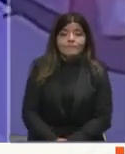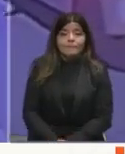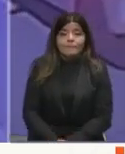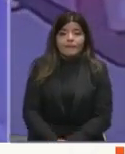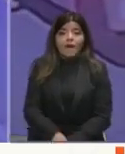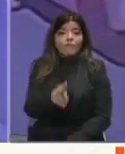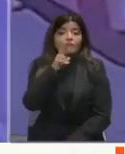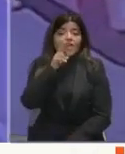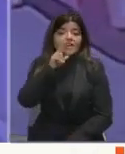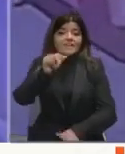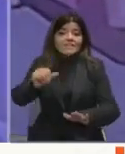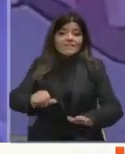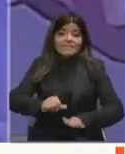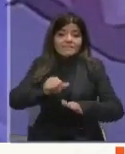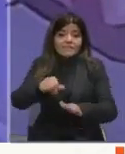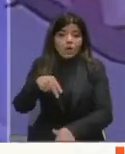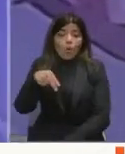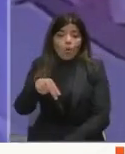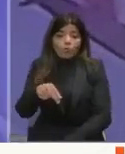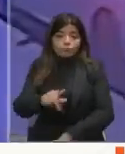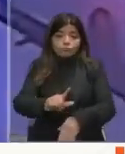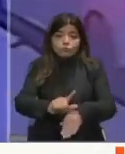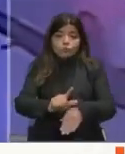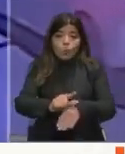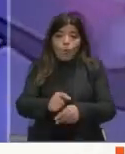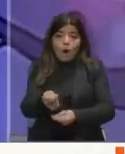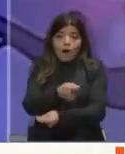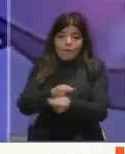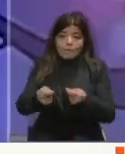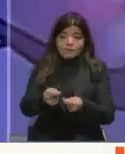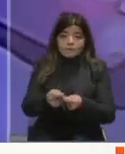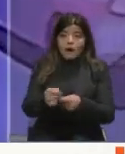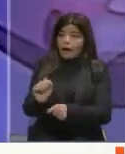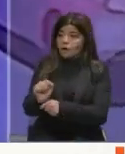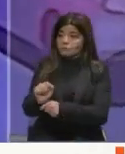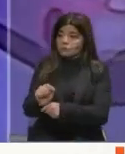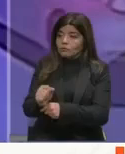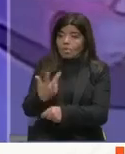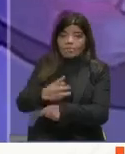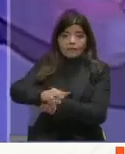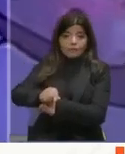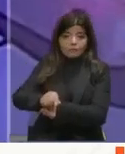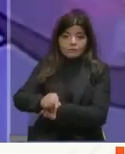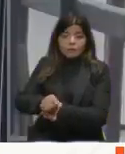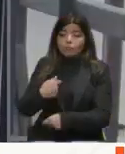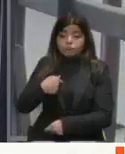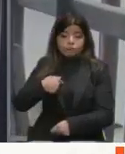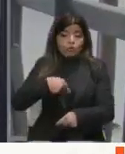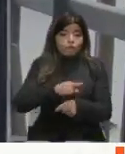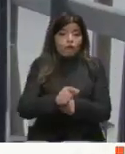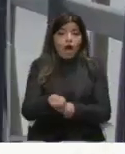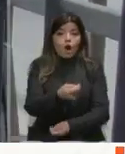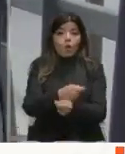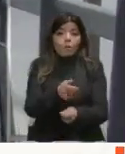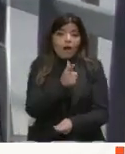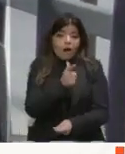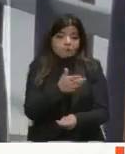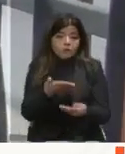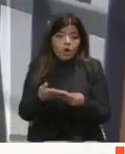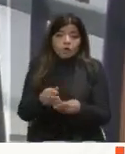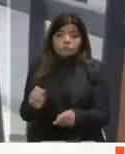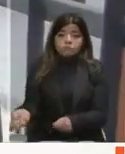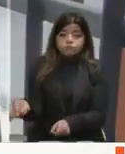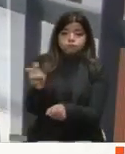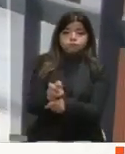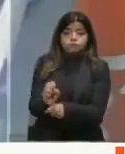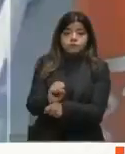Viernes 16, junio, Minimarket, un auto, delincuentes. Fui a comprar un bebestible, me subí a mi vehículo y en eso, en el trayecto en